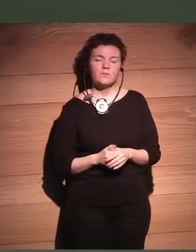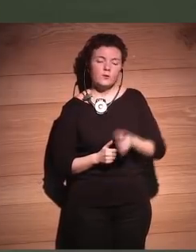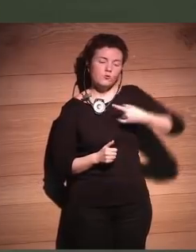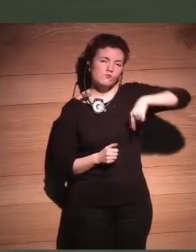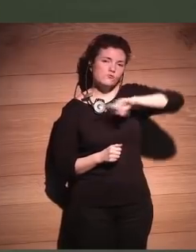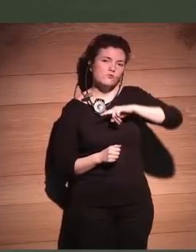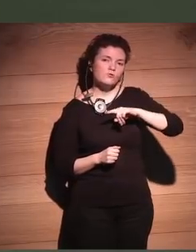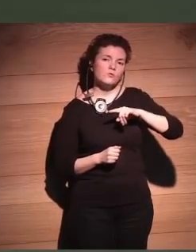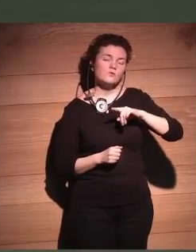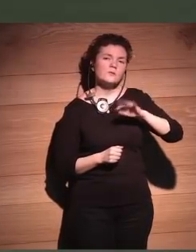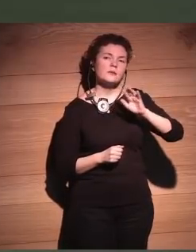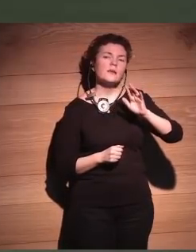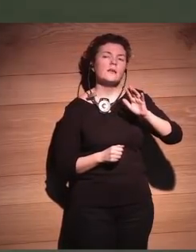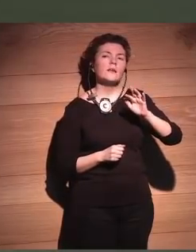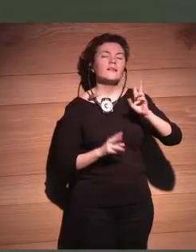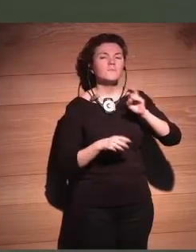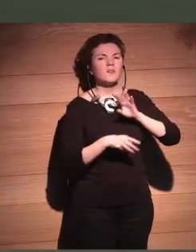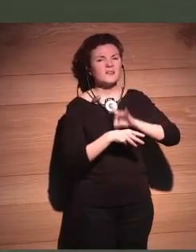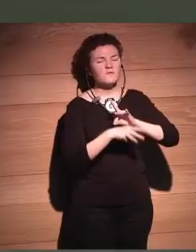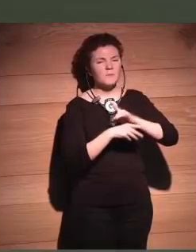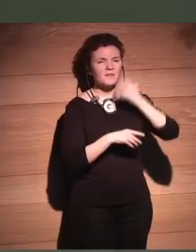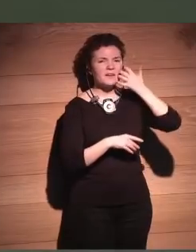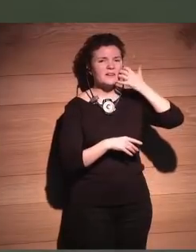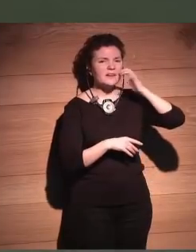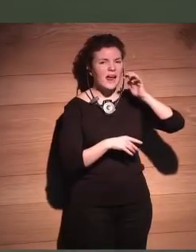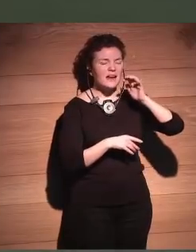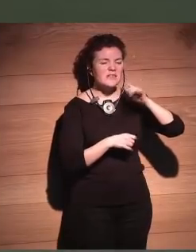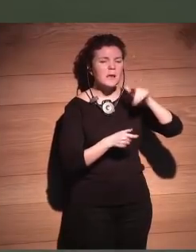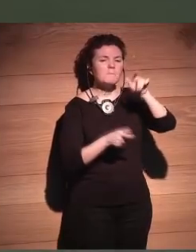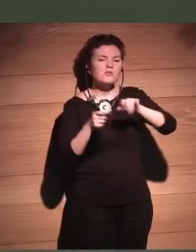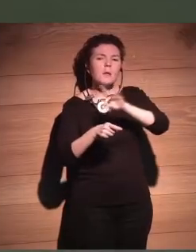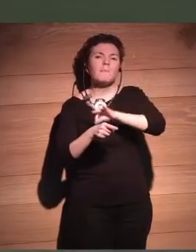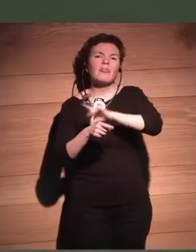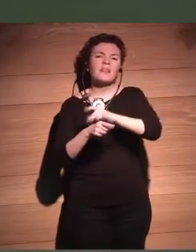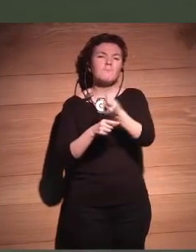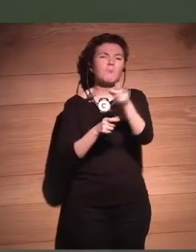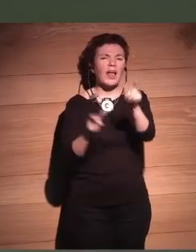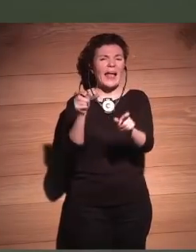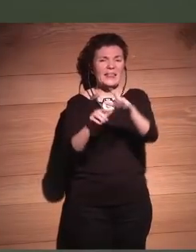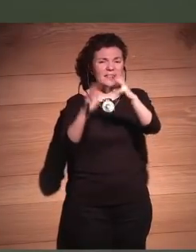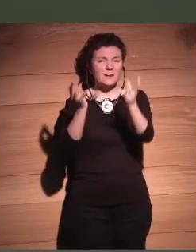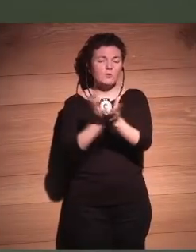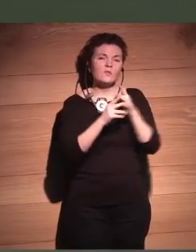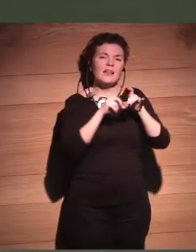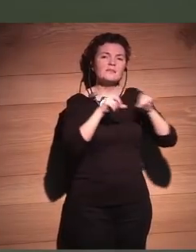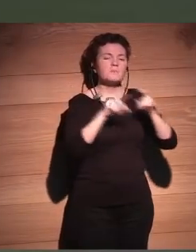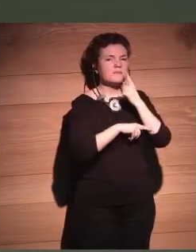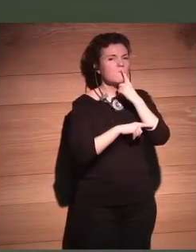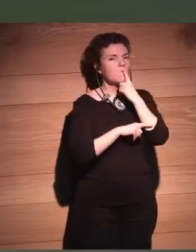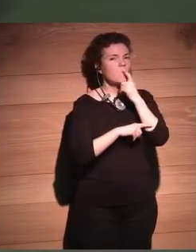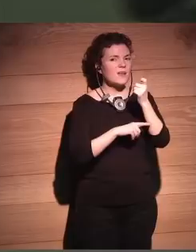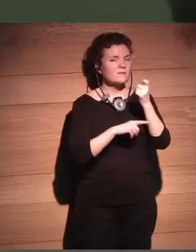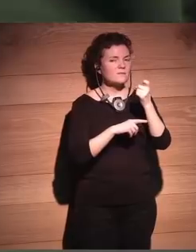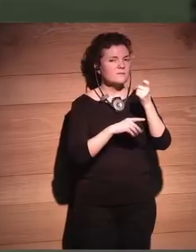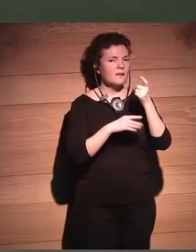Nosotros tenemos con las enfermedades raras hay muy pocos pacientes en el mundo, entonces claro, a las empresas les cuesta